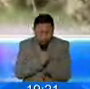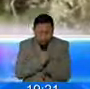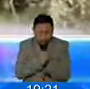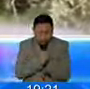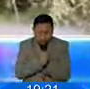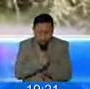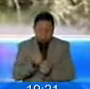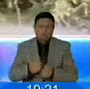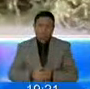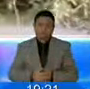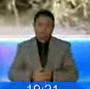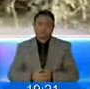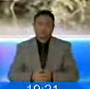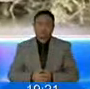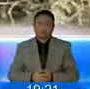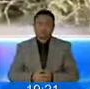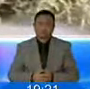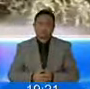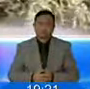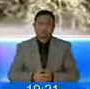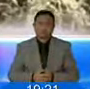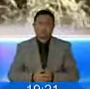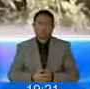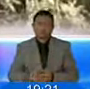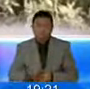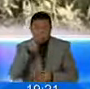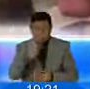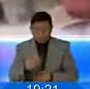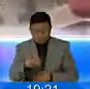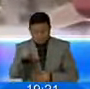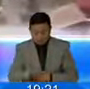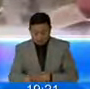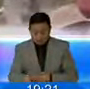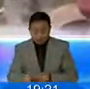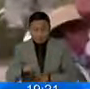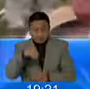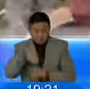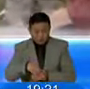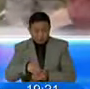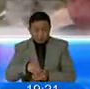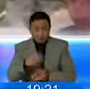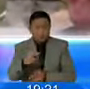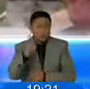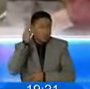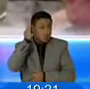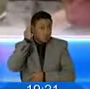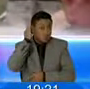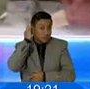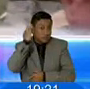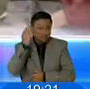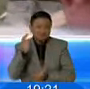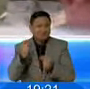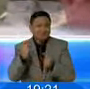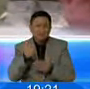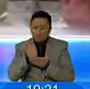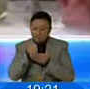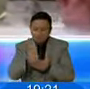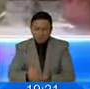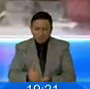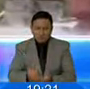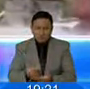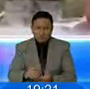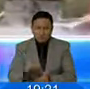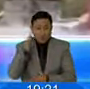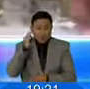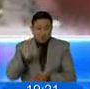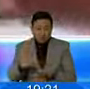quebrada. Tratamos de rescatar mejor a los demás que estaban ahí, las dos mujercitas, los dos señores que estaban